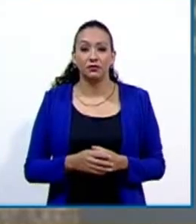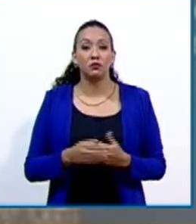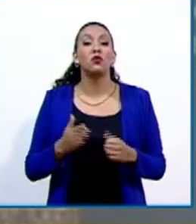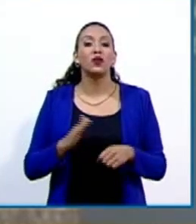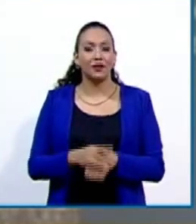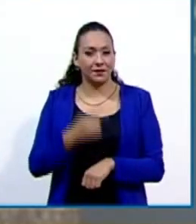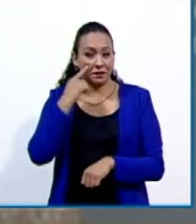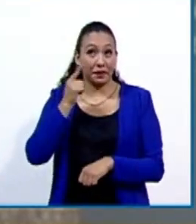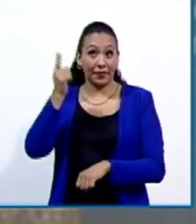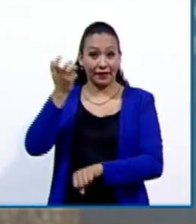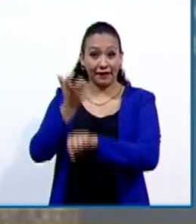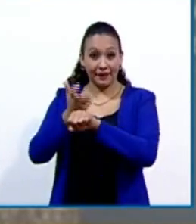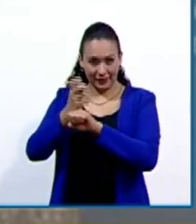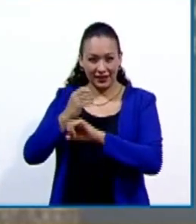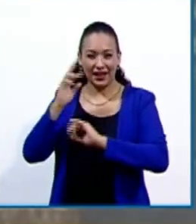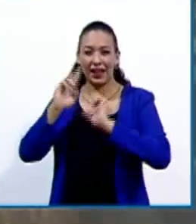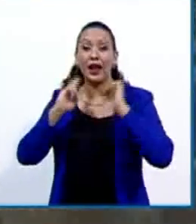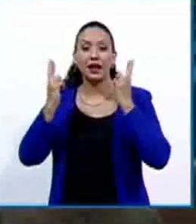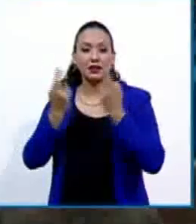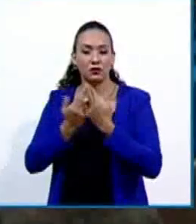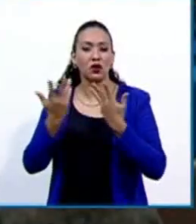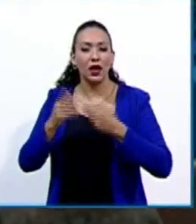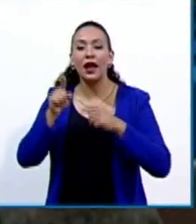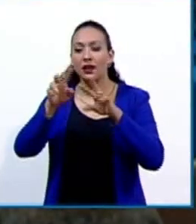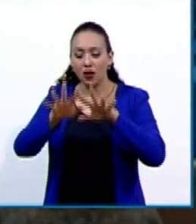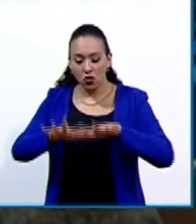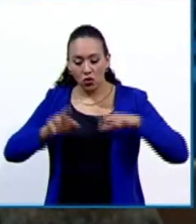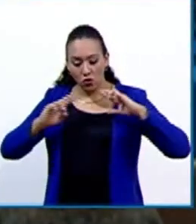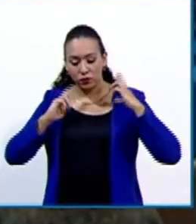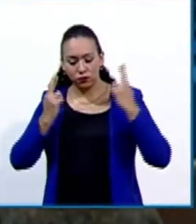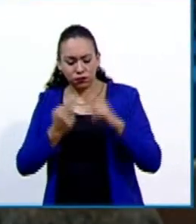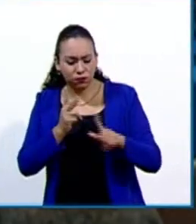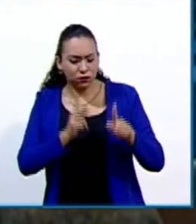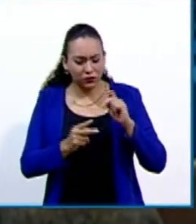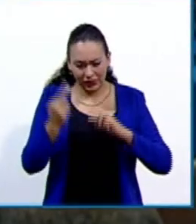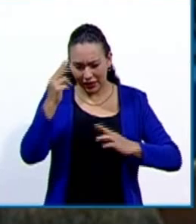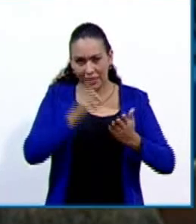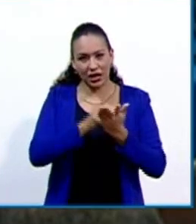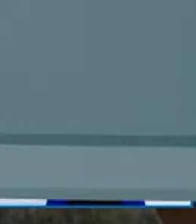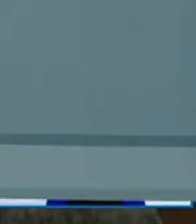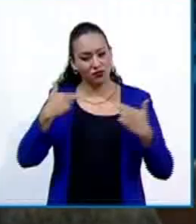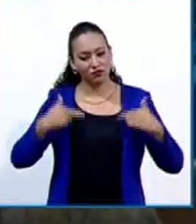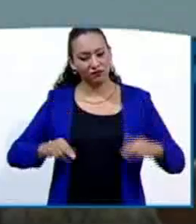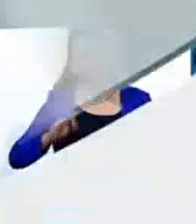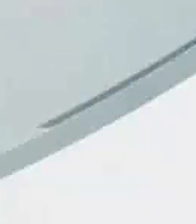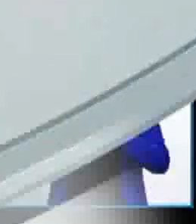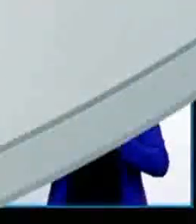internacional se dirima si la reforma garantiza la protección de los derechos humanos.